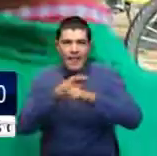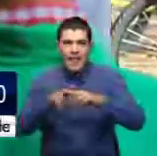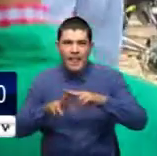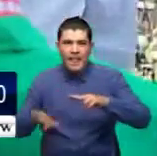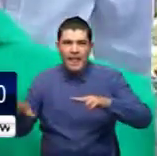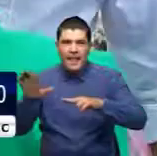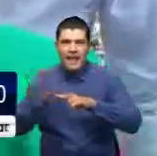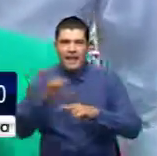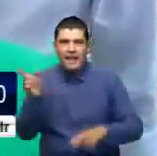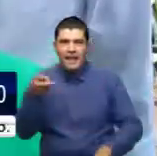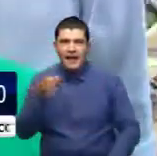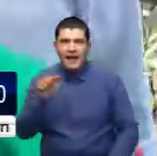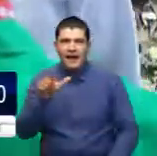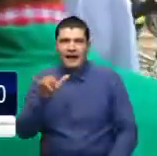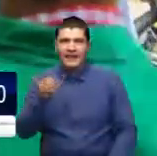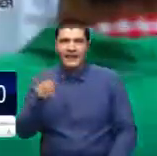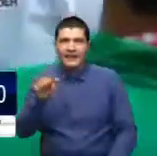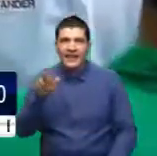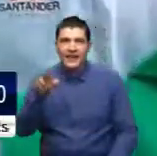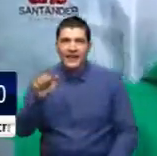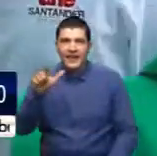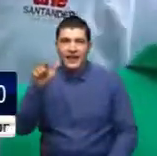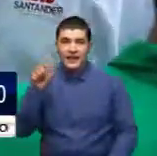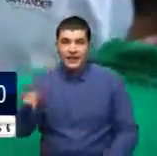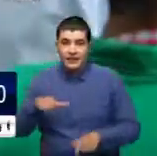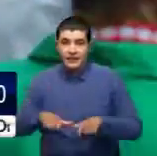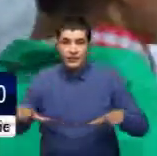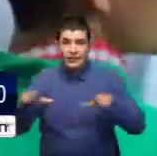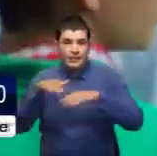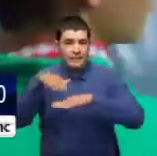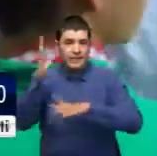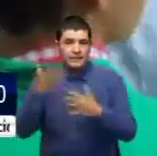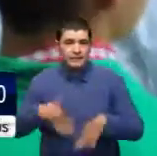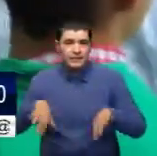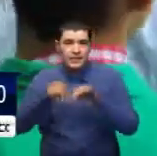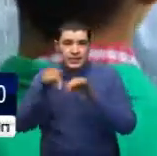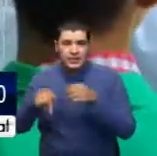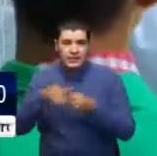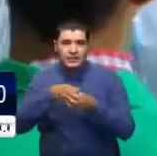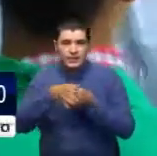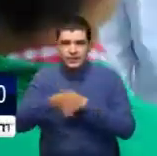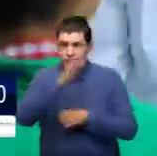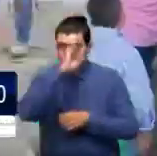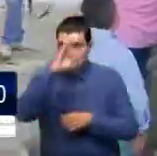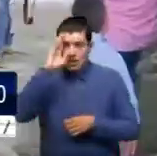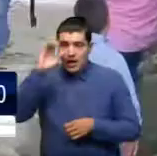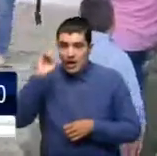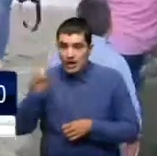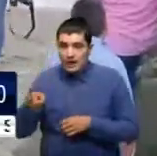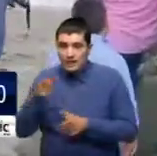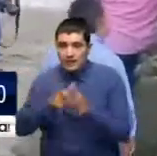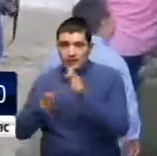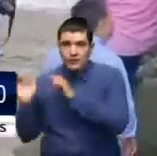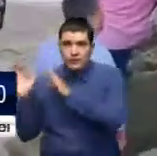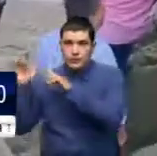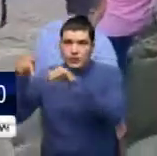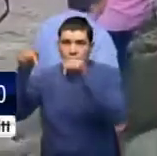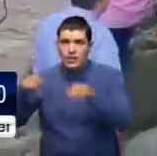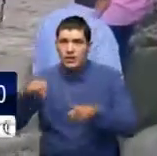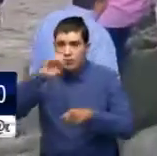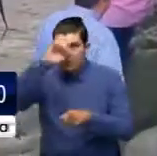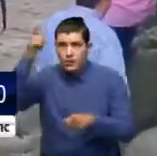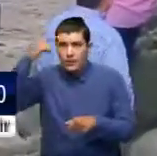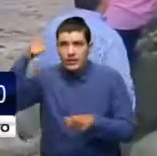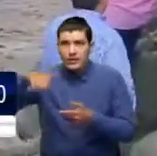un sitio emblemático de la capital turística de Santander en el municipio de San Gil. Aquí estuvo presente el gobernador de Santander con todo